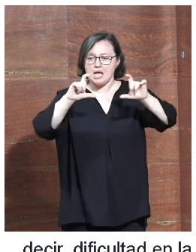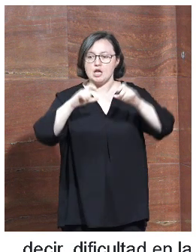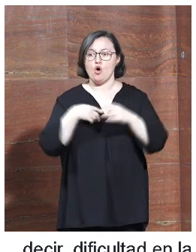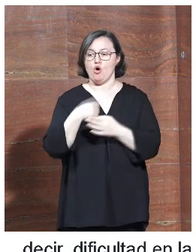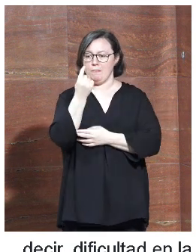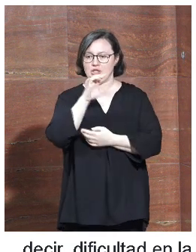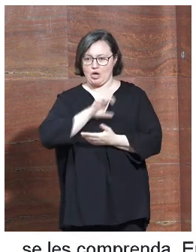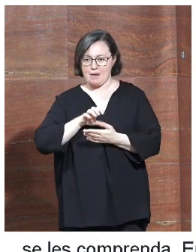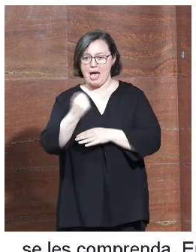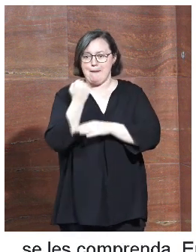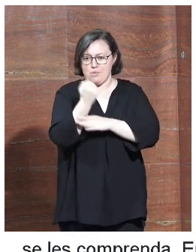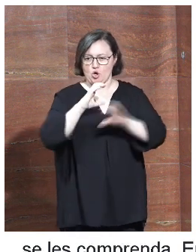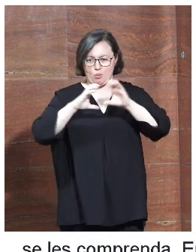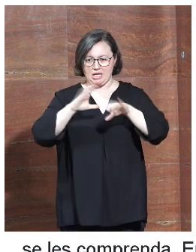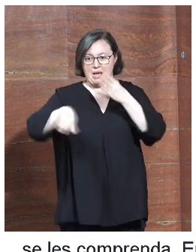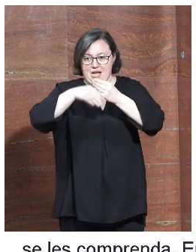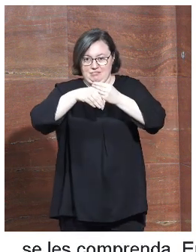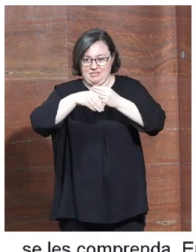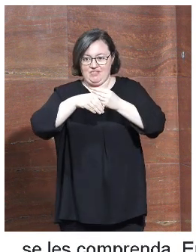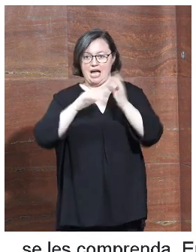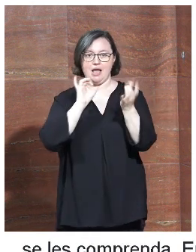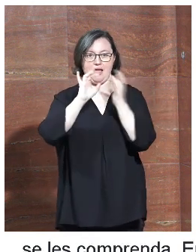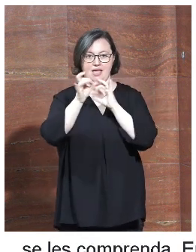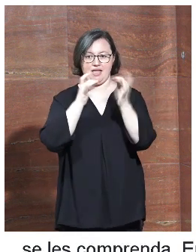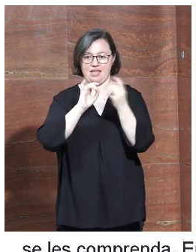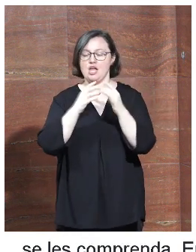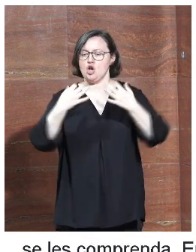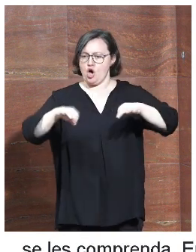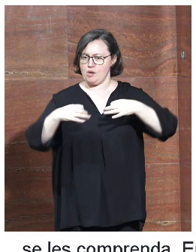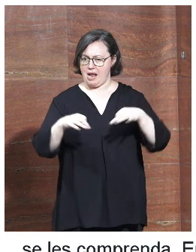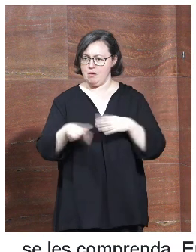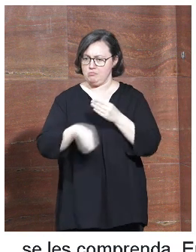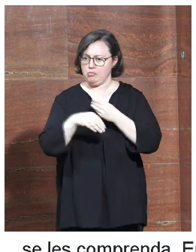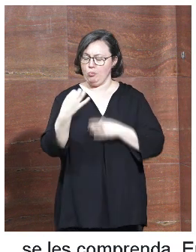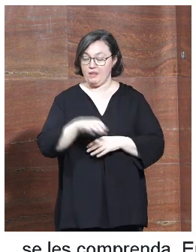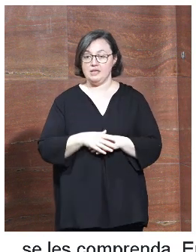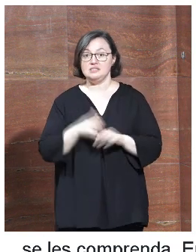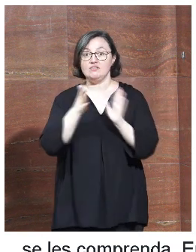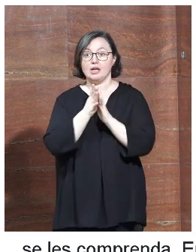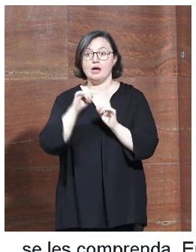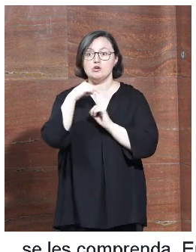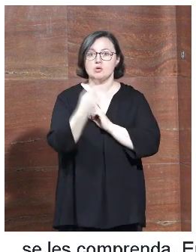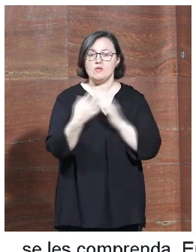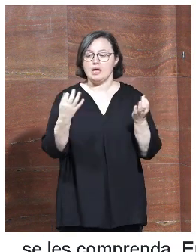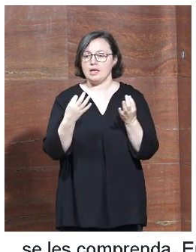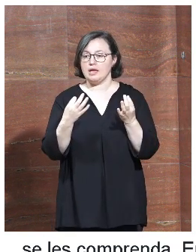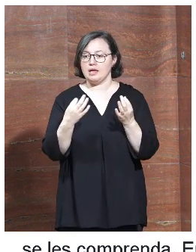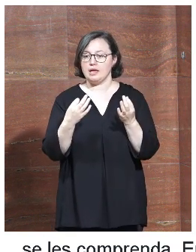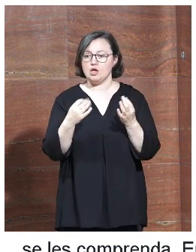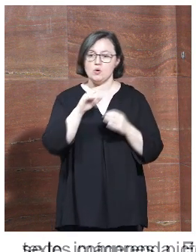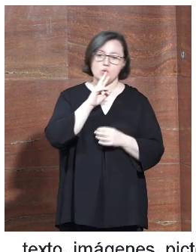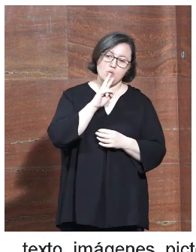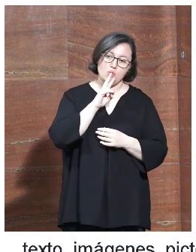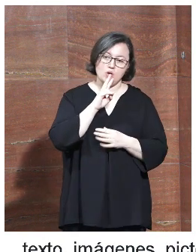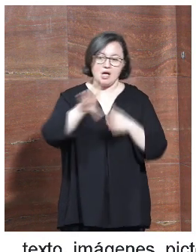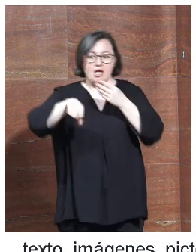apoyo comunicativo que permita que la interacción se haga en términos de normalidad. Eso nos lleva, por tanto, a complementar